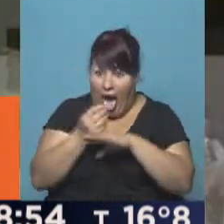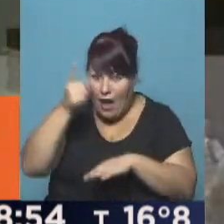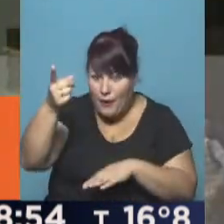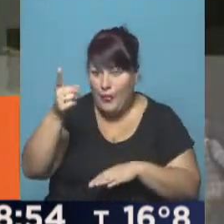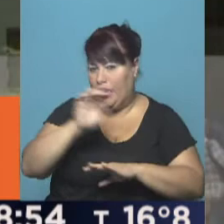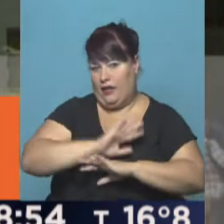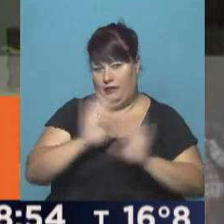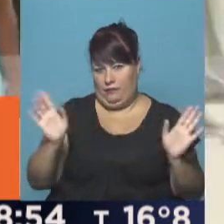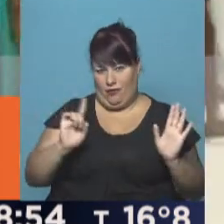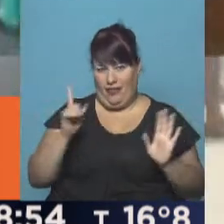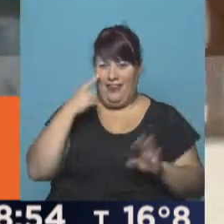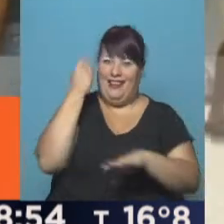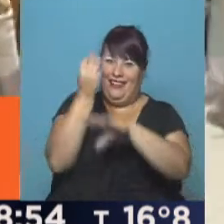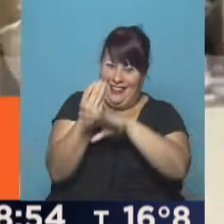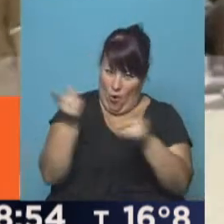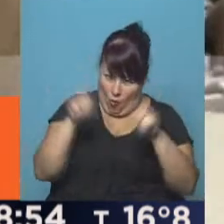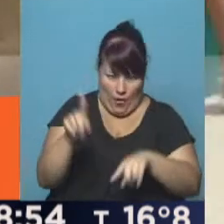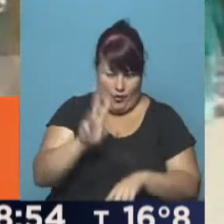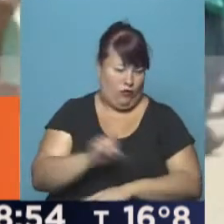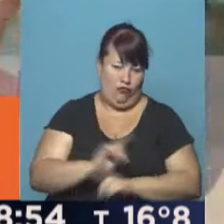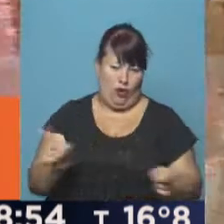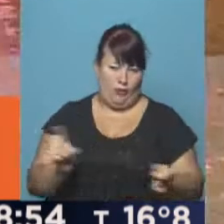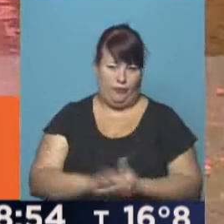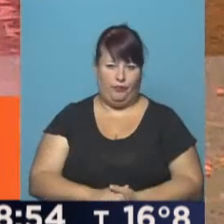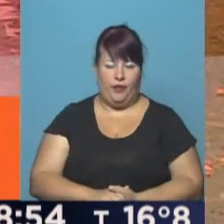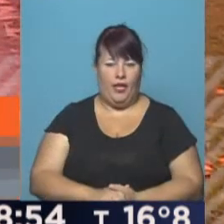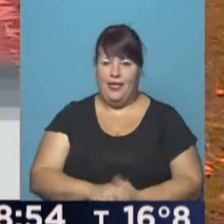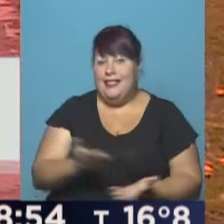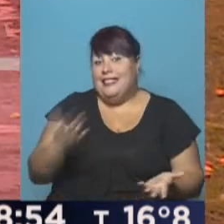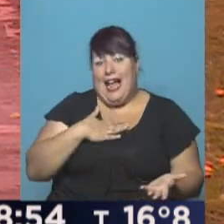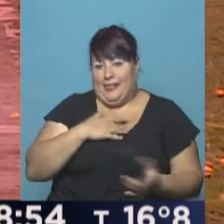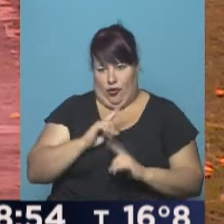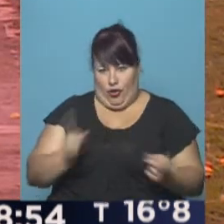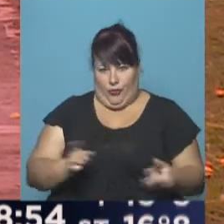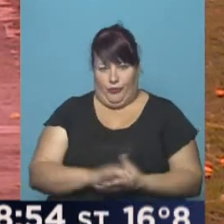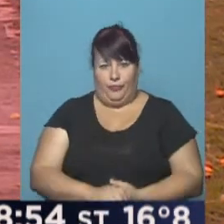de quedarnos allá y radicarnos otra vez en Venezuela, no, lamentablemente.